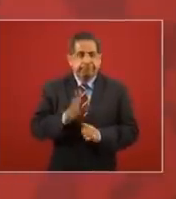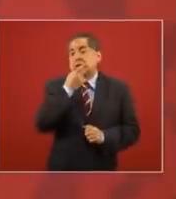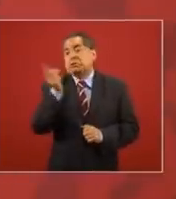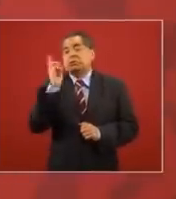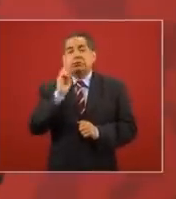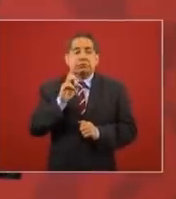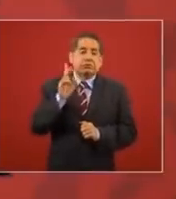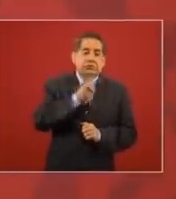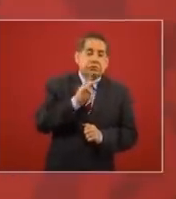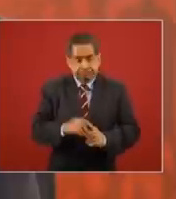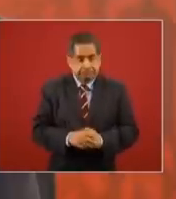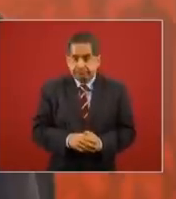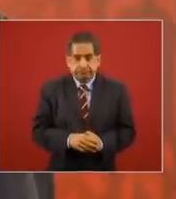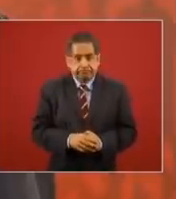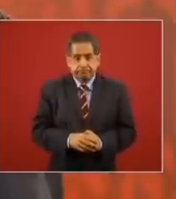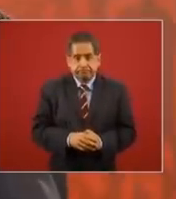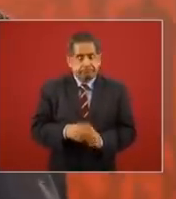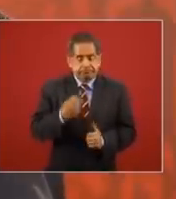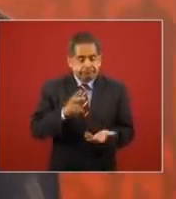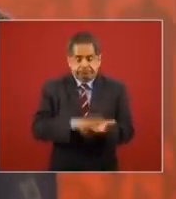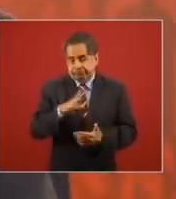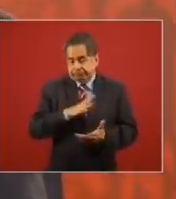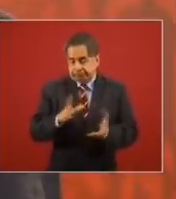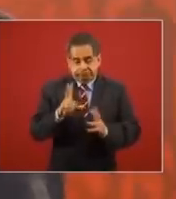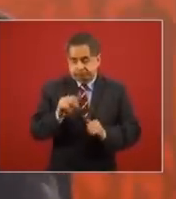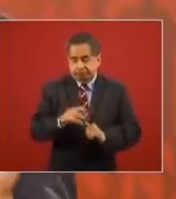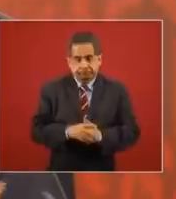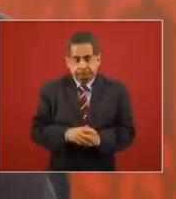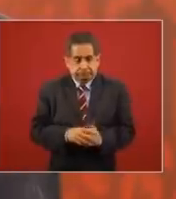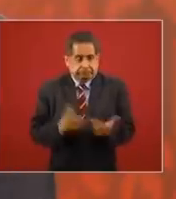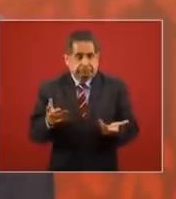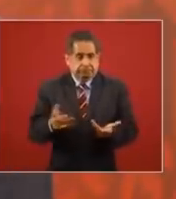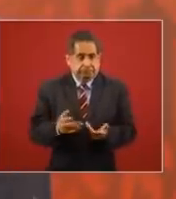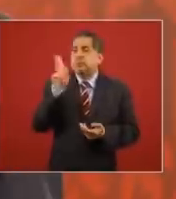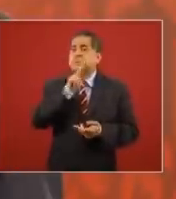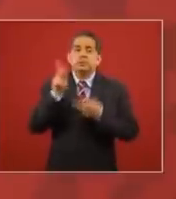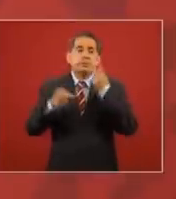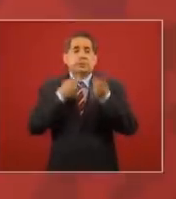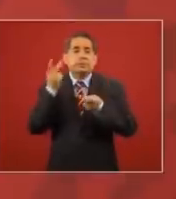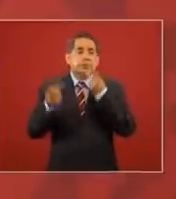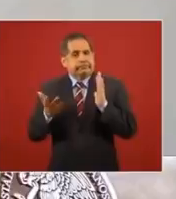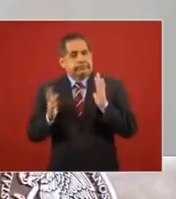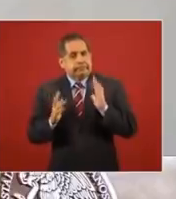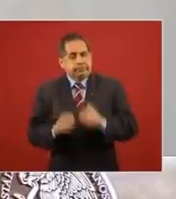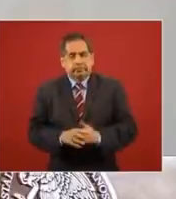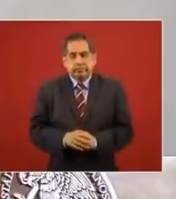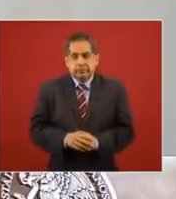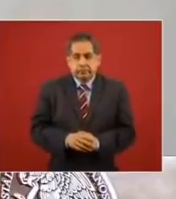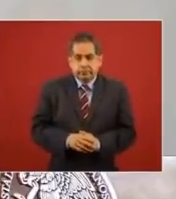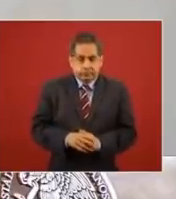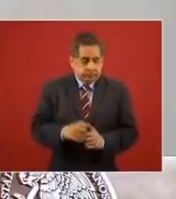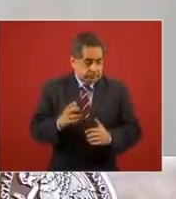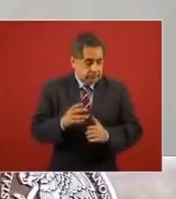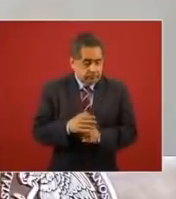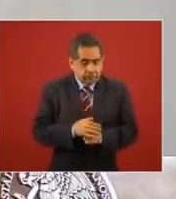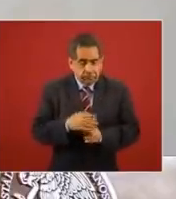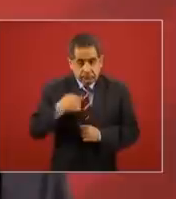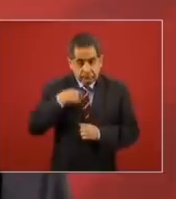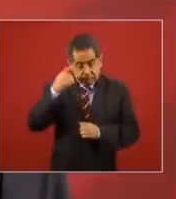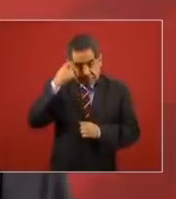sin pruebas pues no tiene ningún valor legal y yo diría